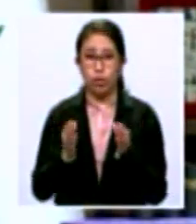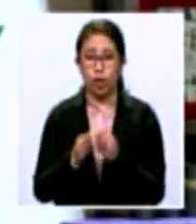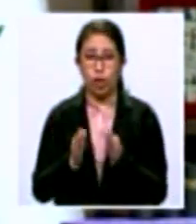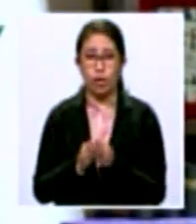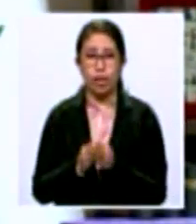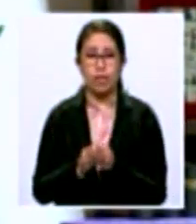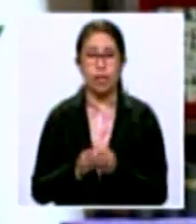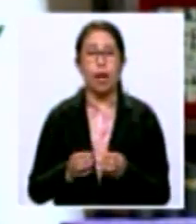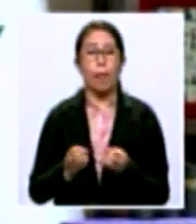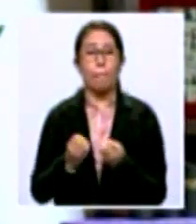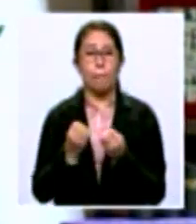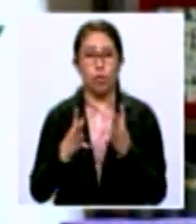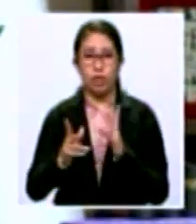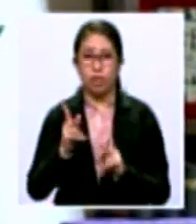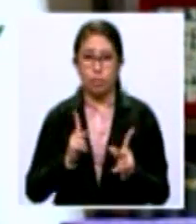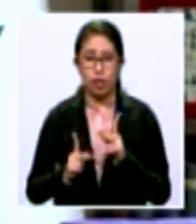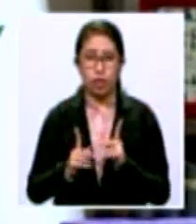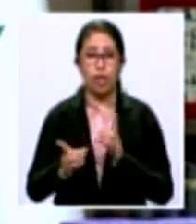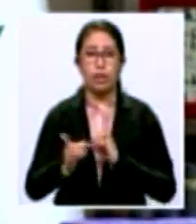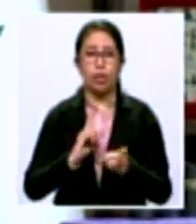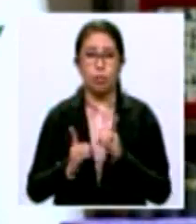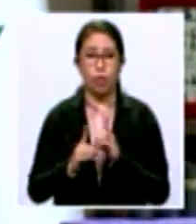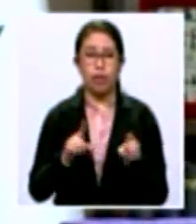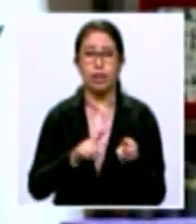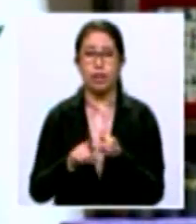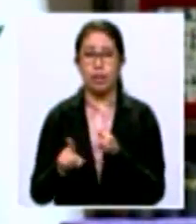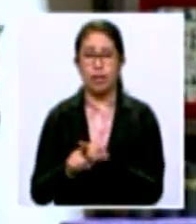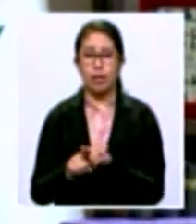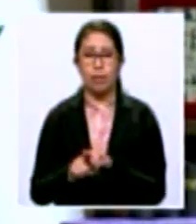deportivos, incluyendo gimnasios,